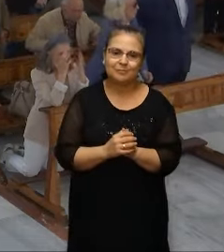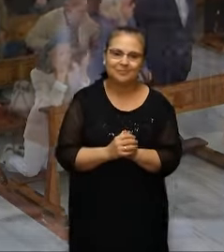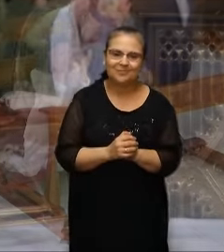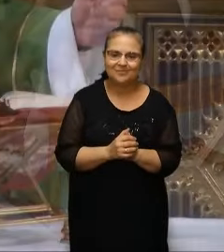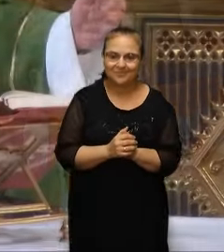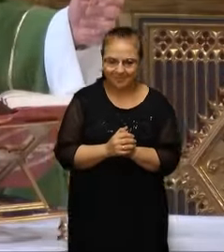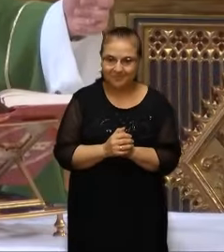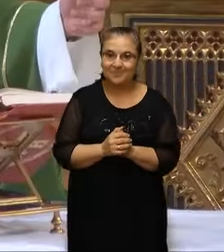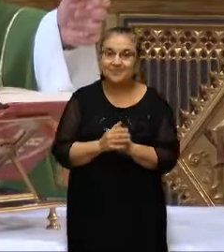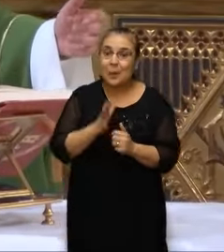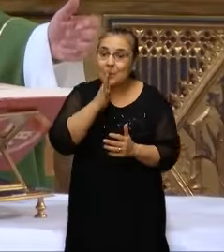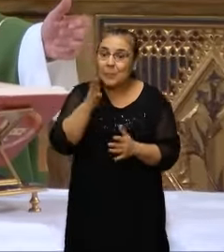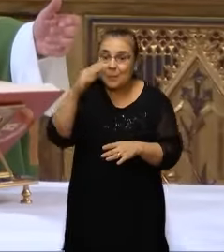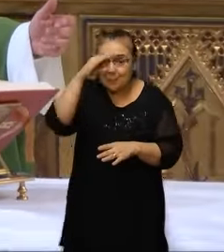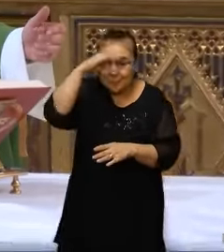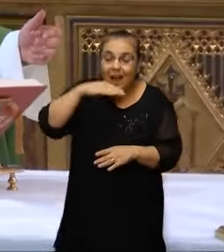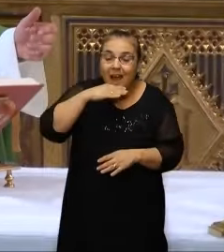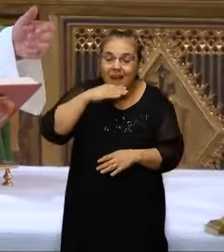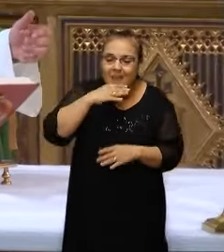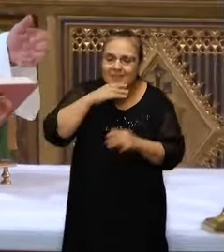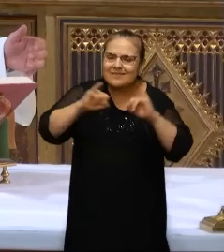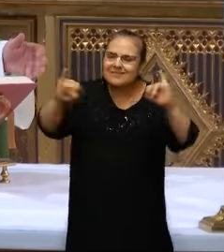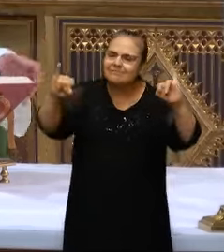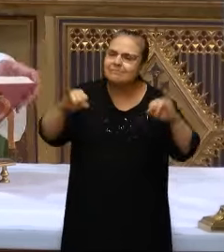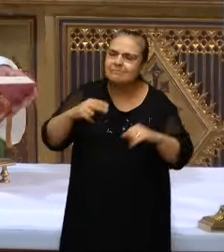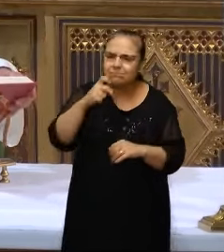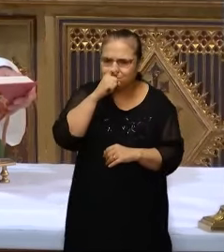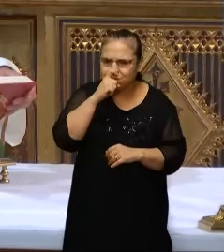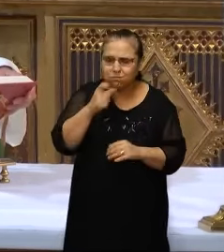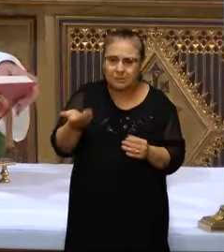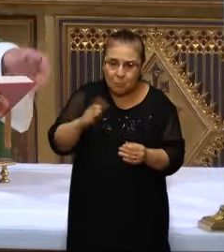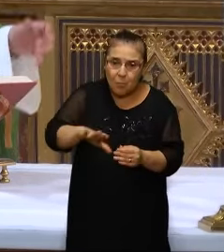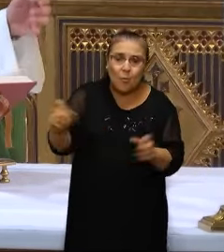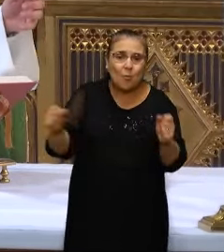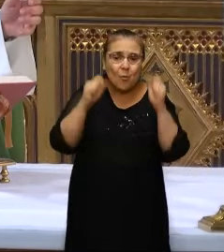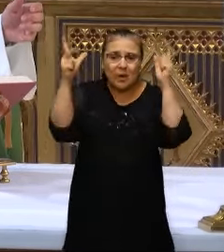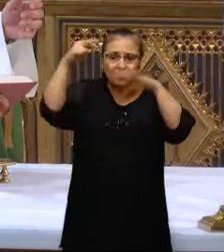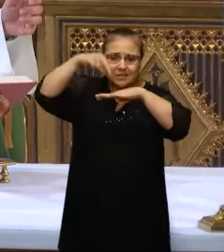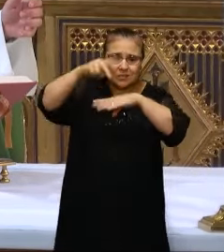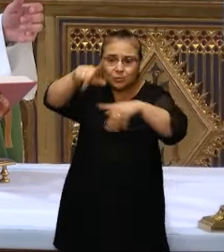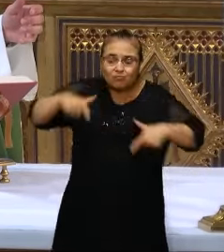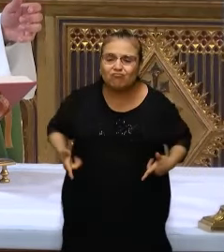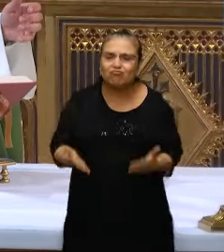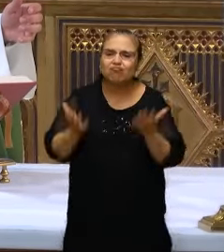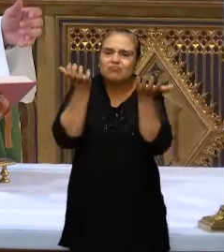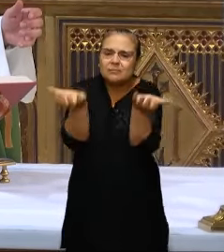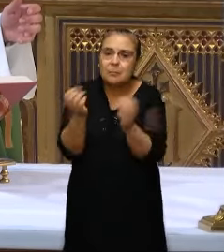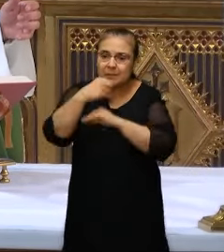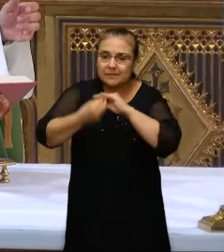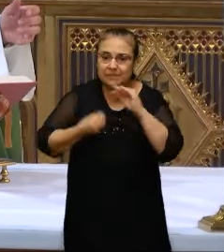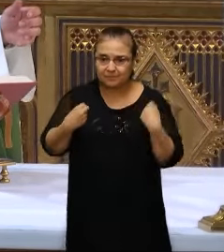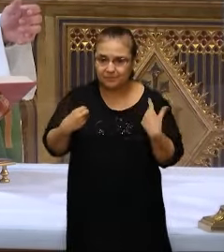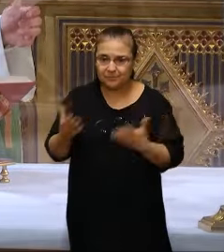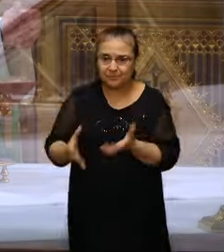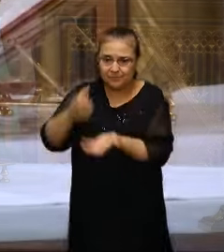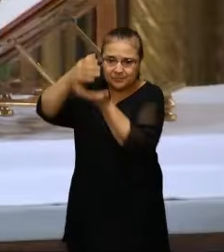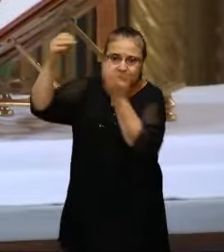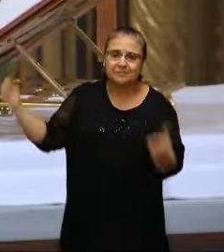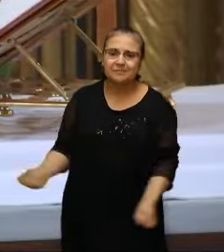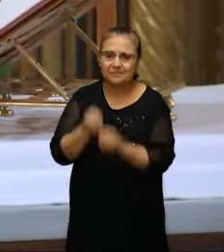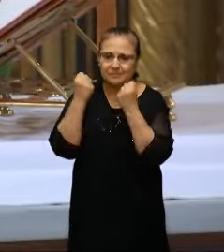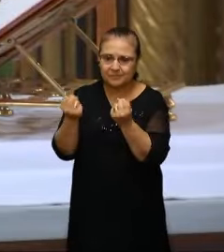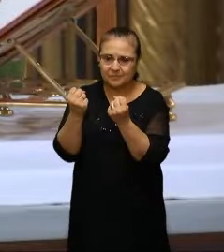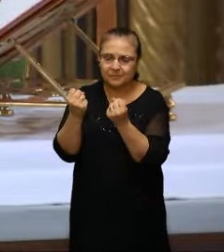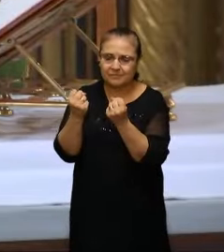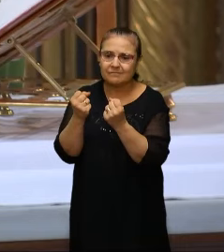fe asíes padre al celebrar el Memorial de la muerte y resurrección de hijo el pan de vida y El cáliz